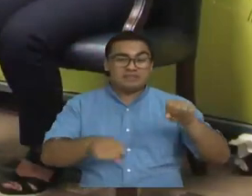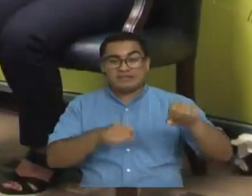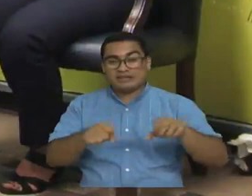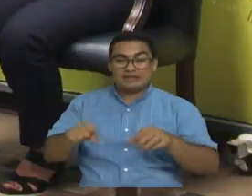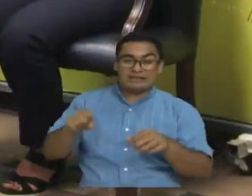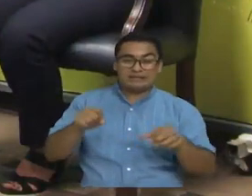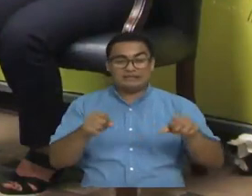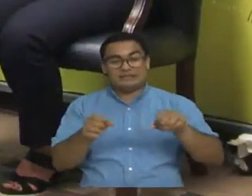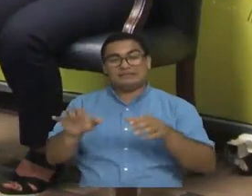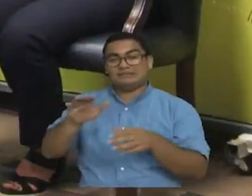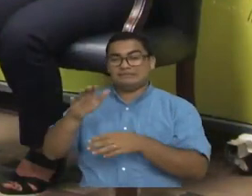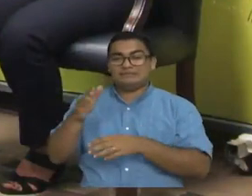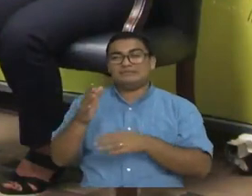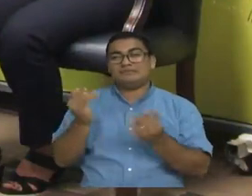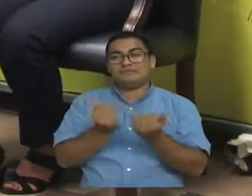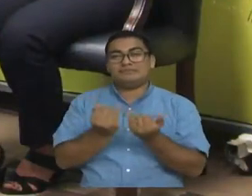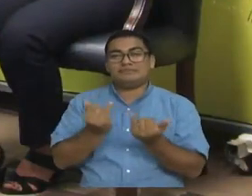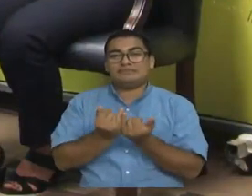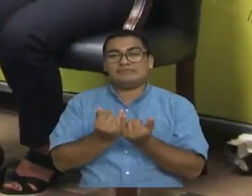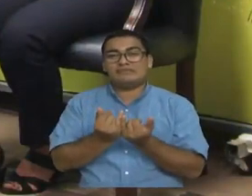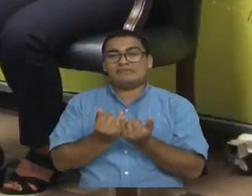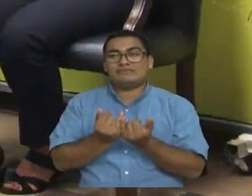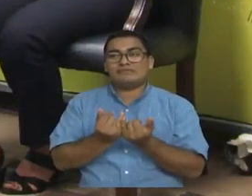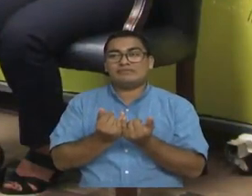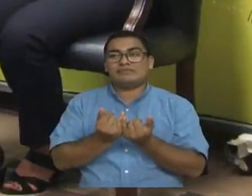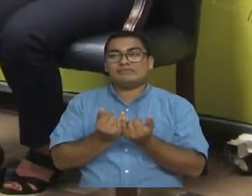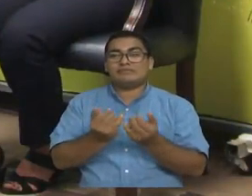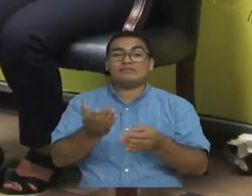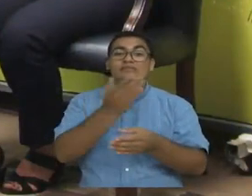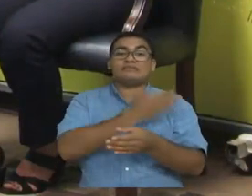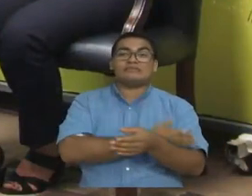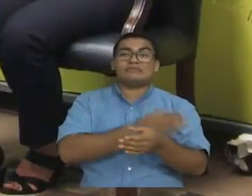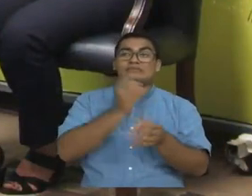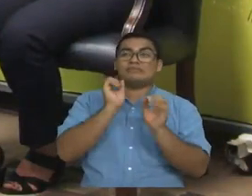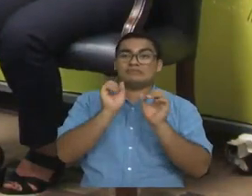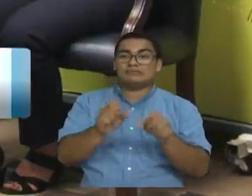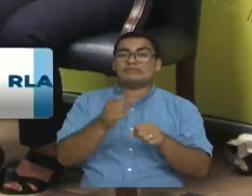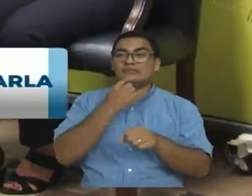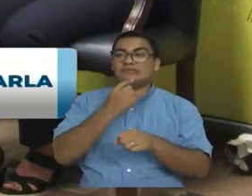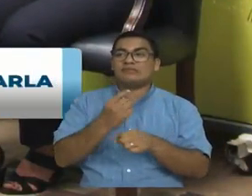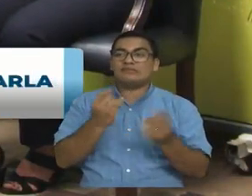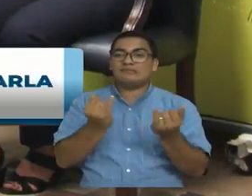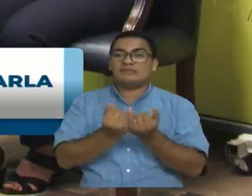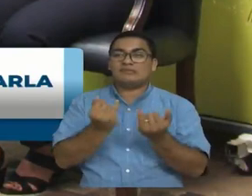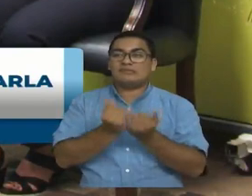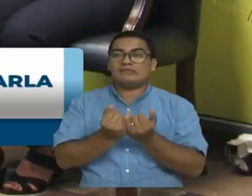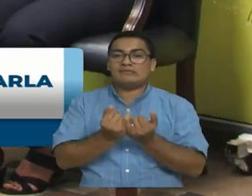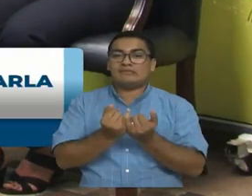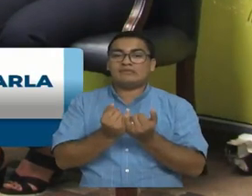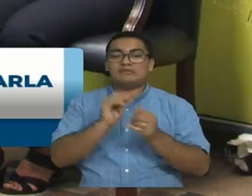parecido. Podría ser como un antecedente a considerar que el niño le costó en la parte gruesa aprender a andar en